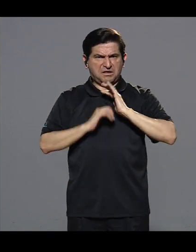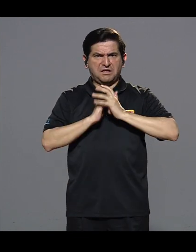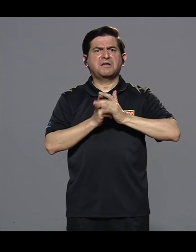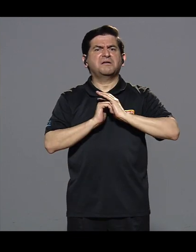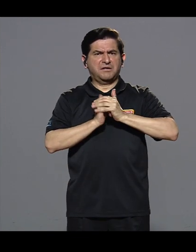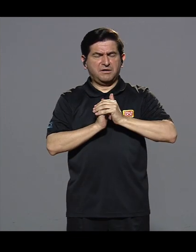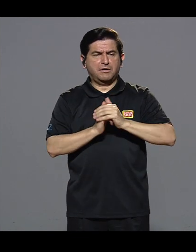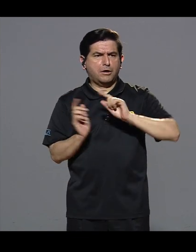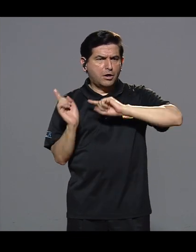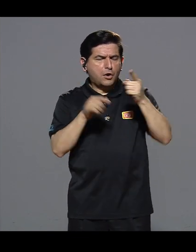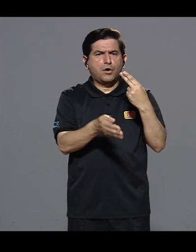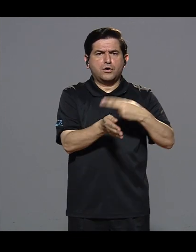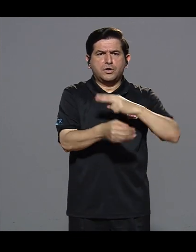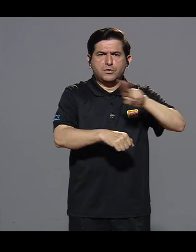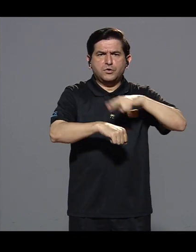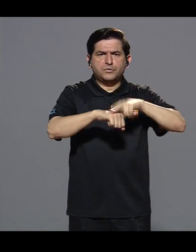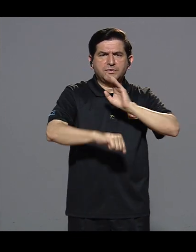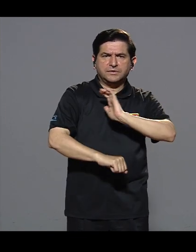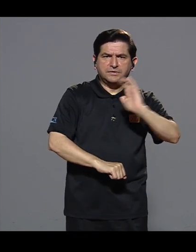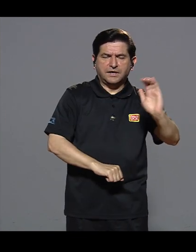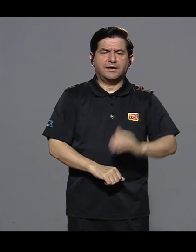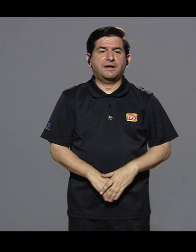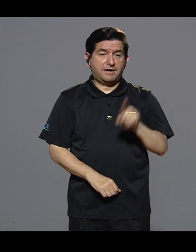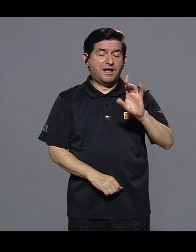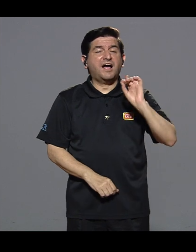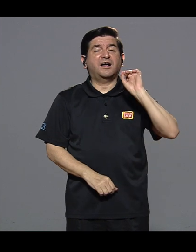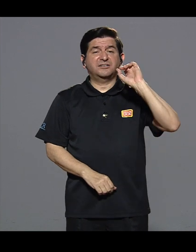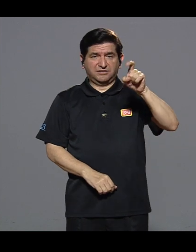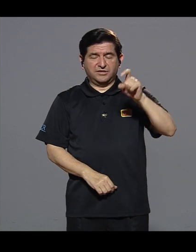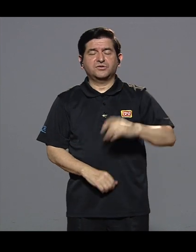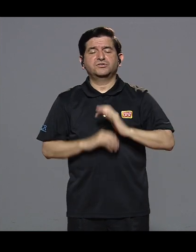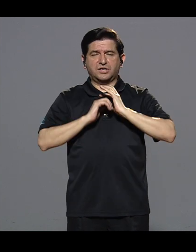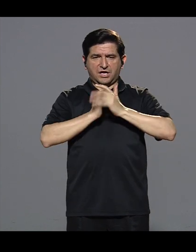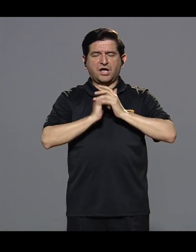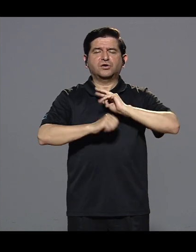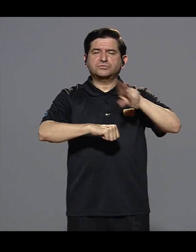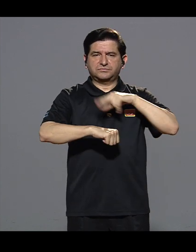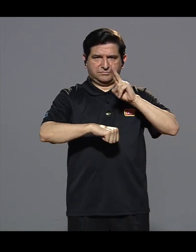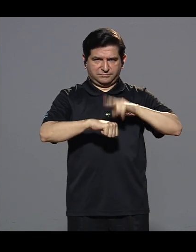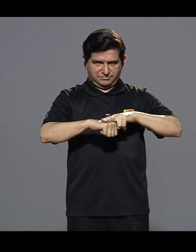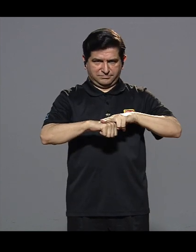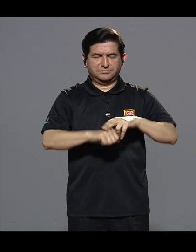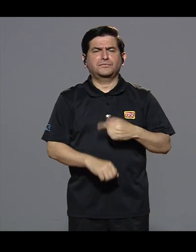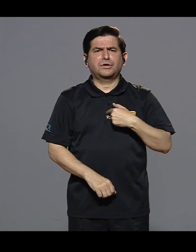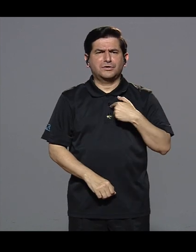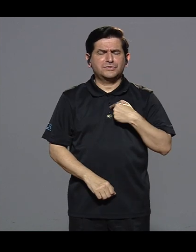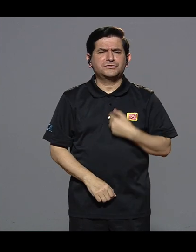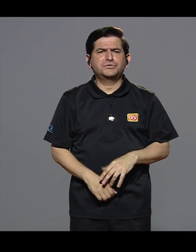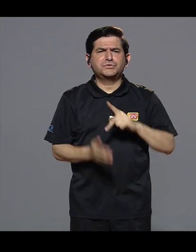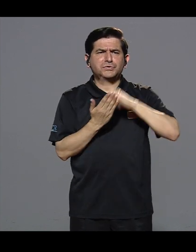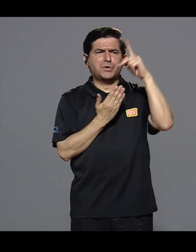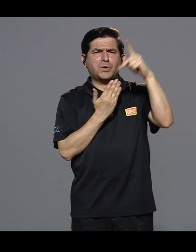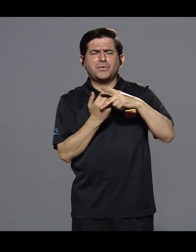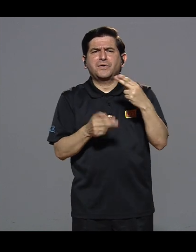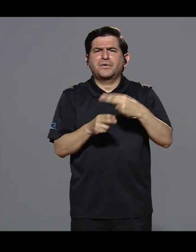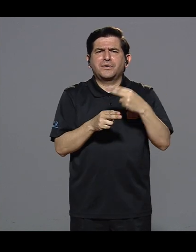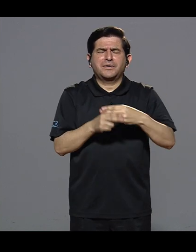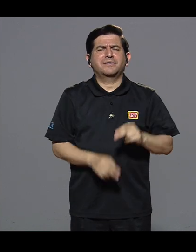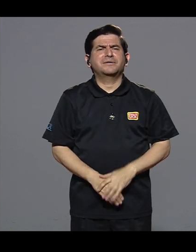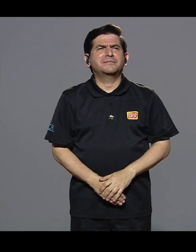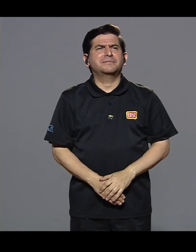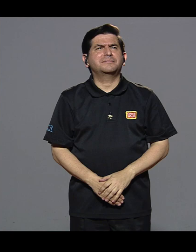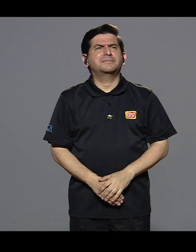tenía autismo y lo llevamos al hospital de niños. Ahí lo dictaminaron como autista atípico. Yo ponía un programa